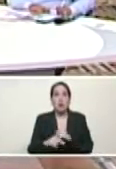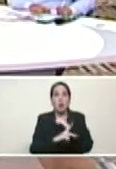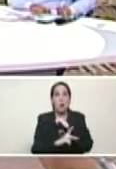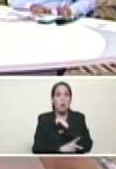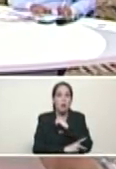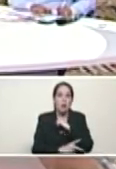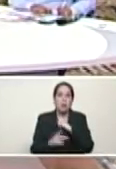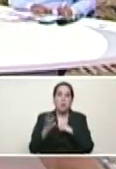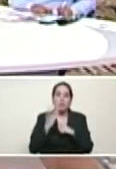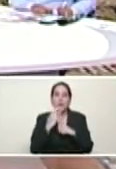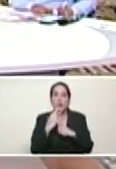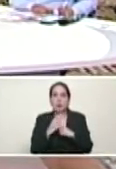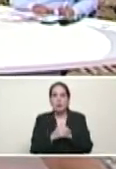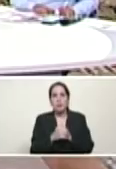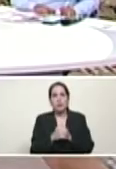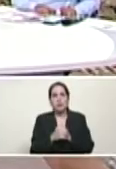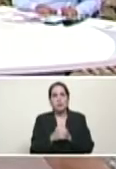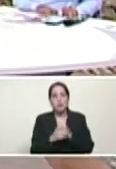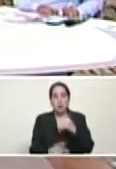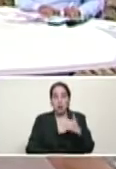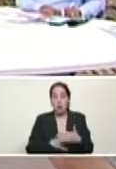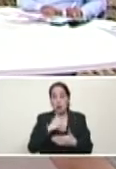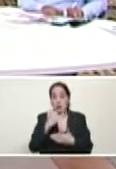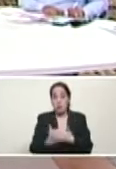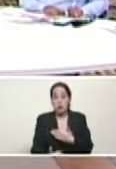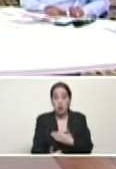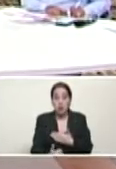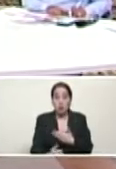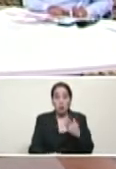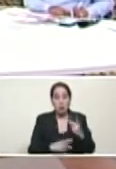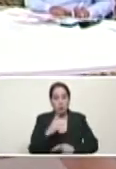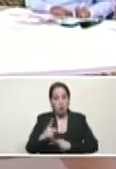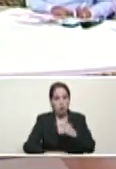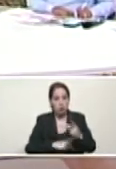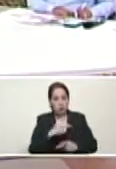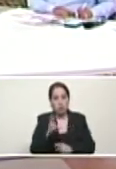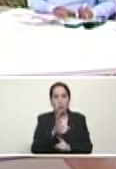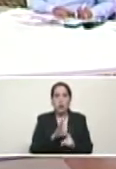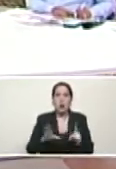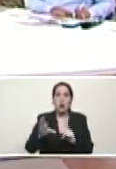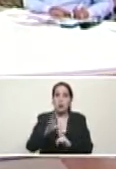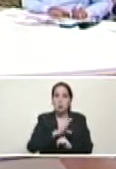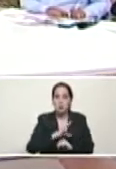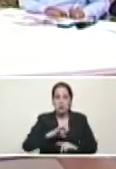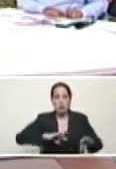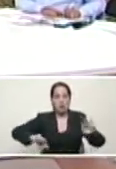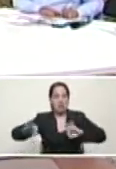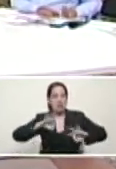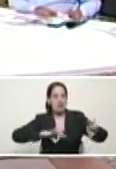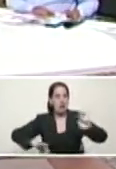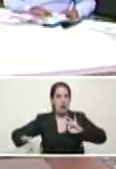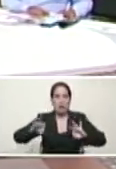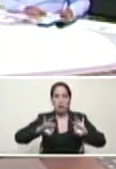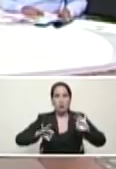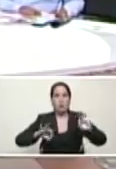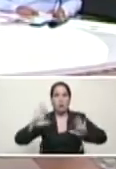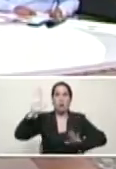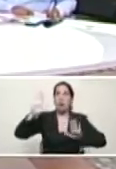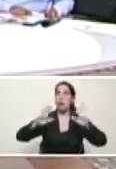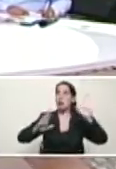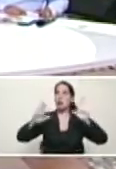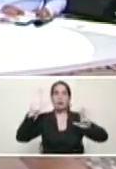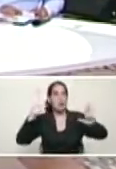ejemplo. Proyectos productivos para la cultura, grupos de teatro, mimos,